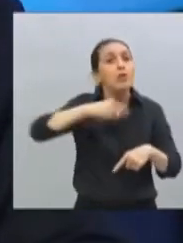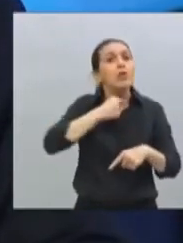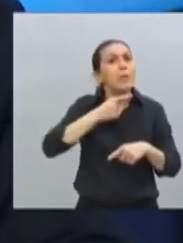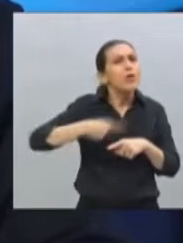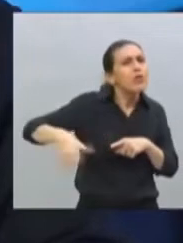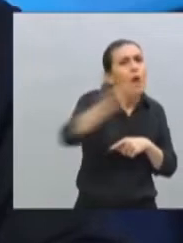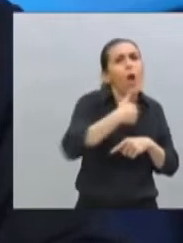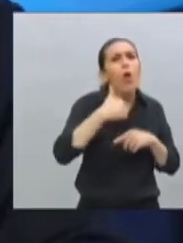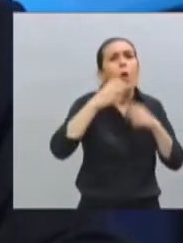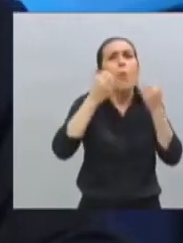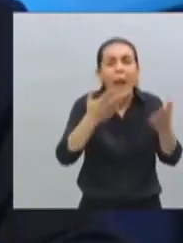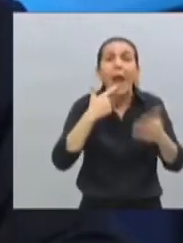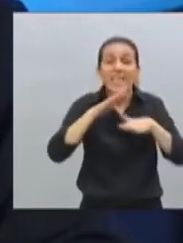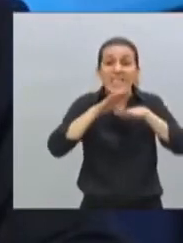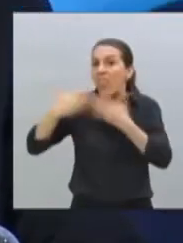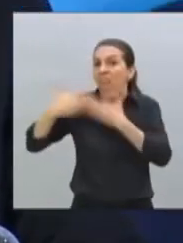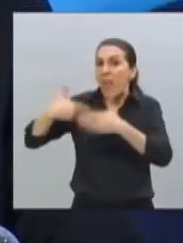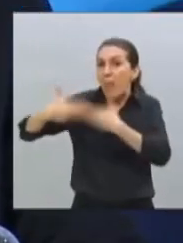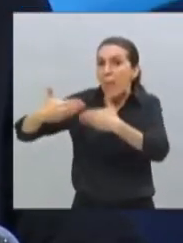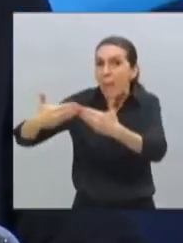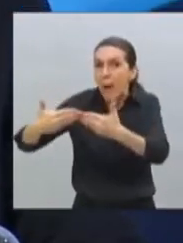de decisiones.